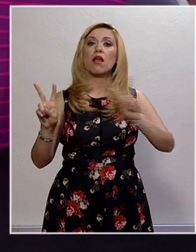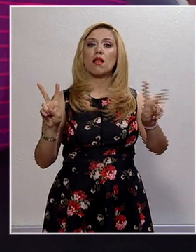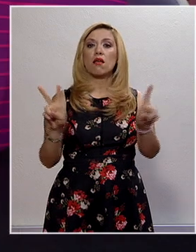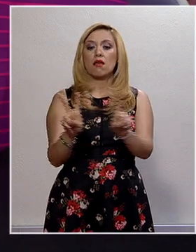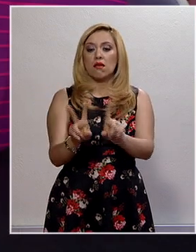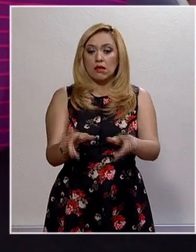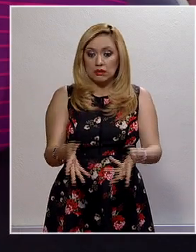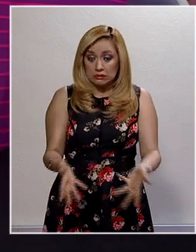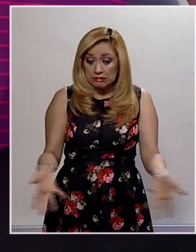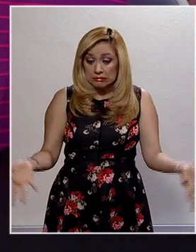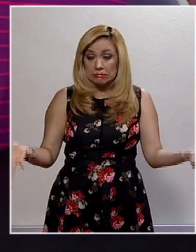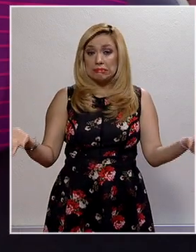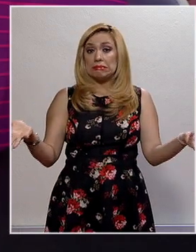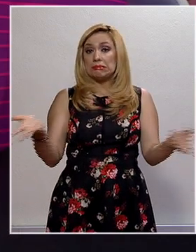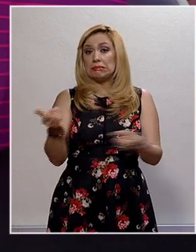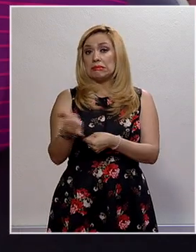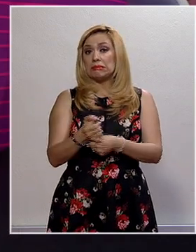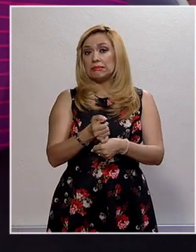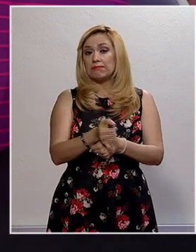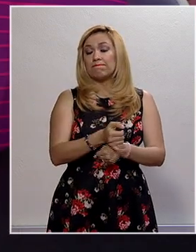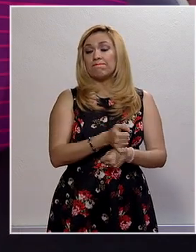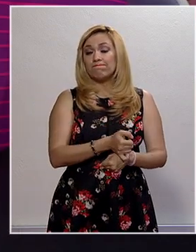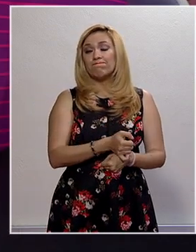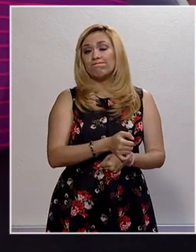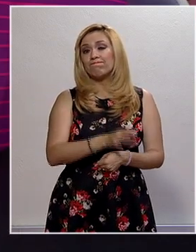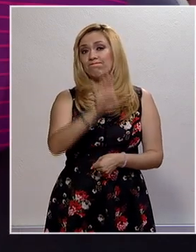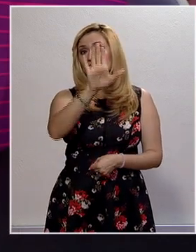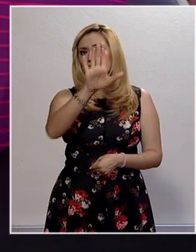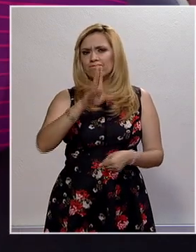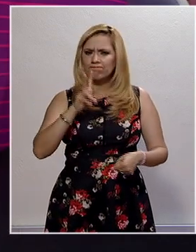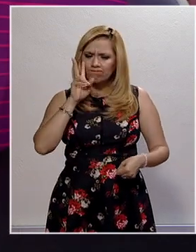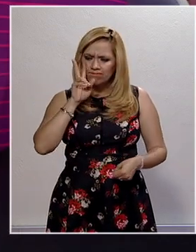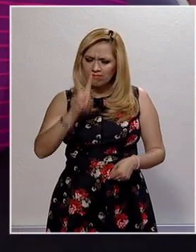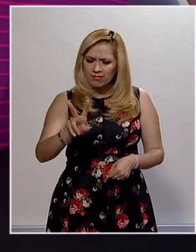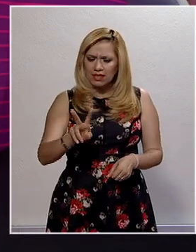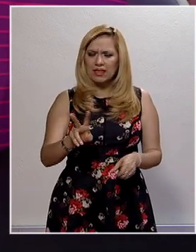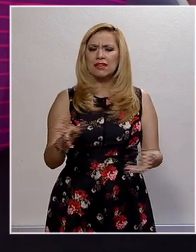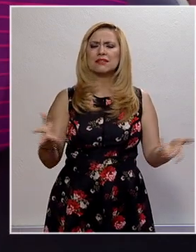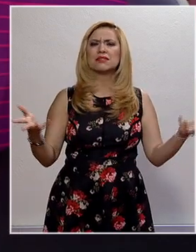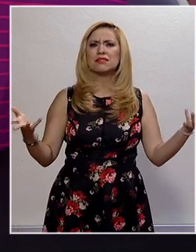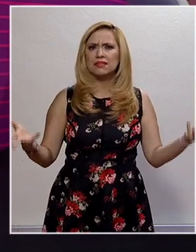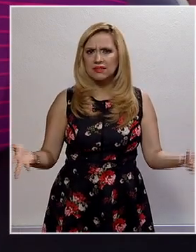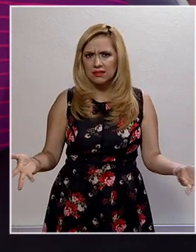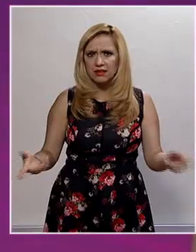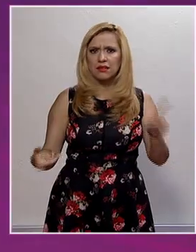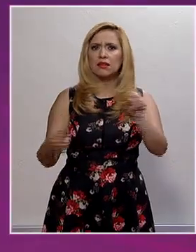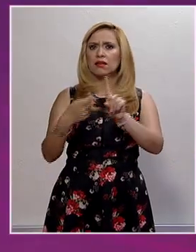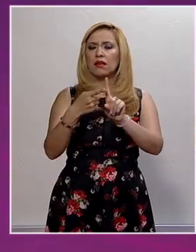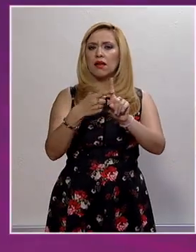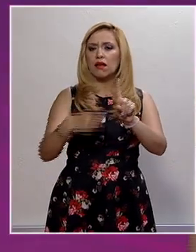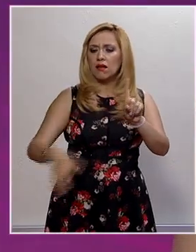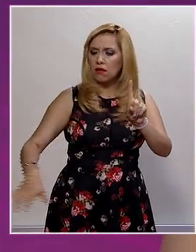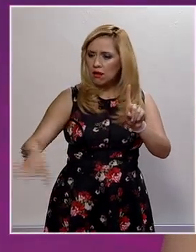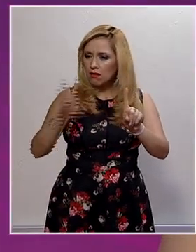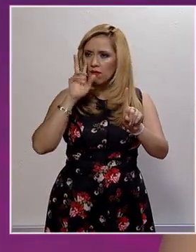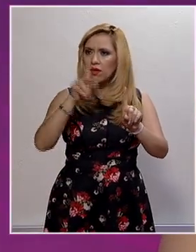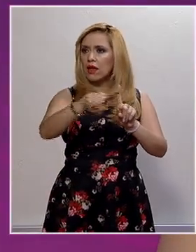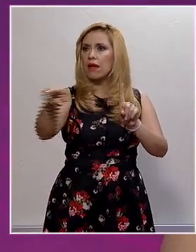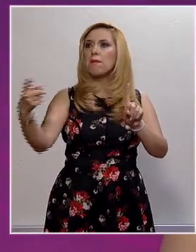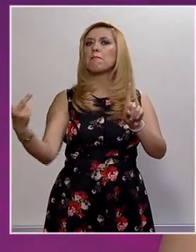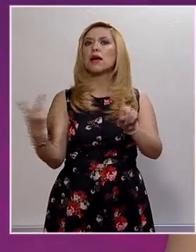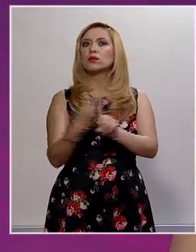la investigación tiene que tener una perspectiva de género. Primero, vincular lo que sucedió al contexto